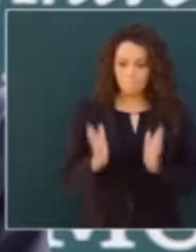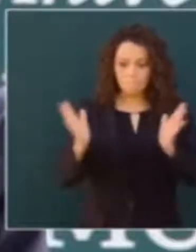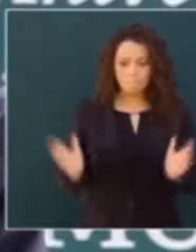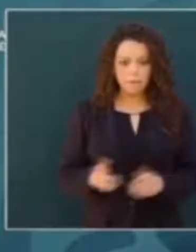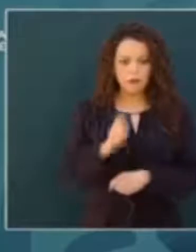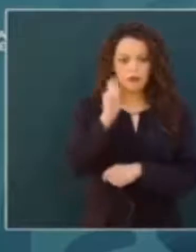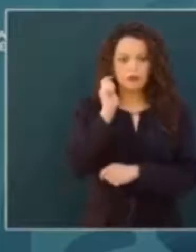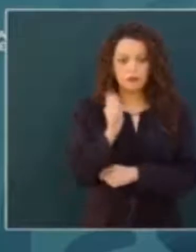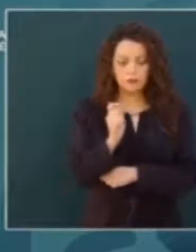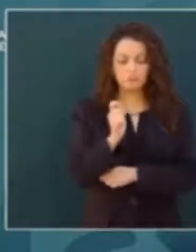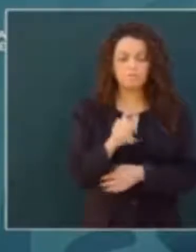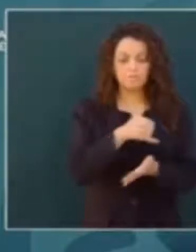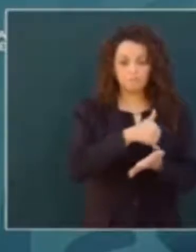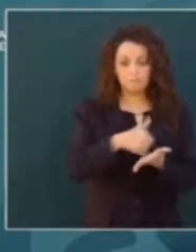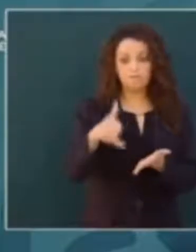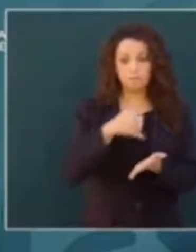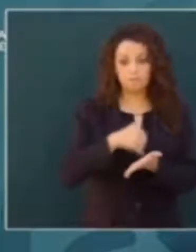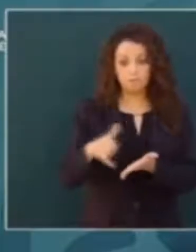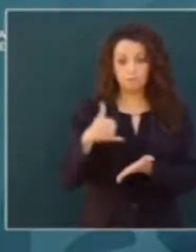en efecto,